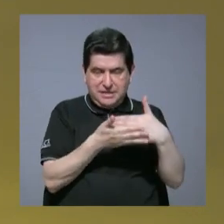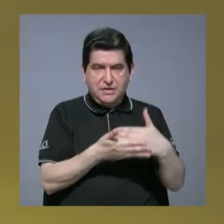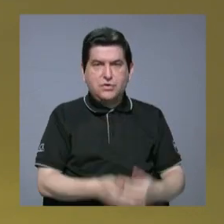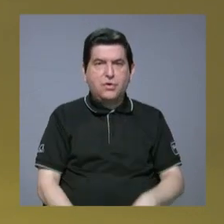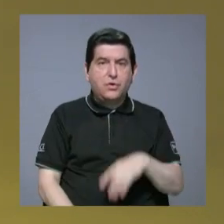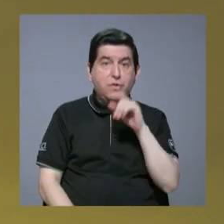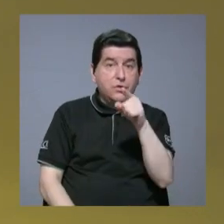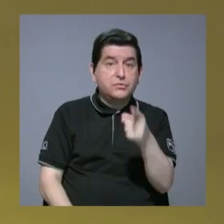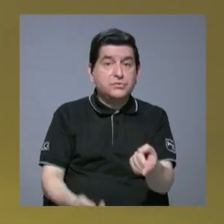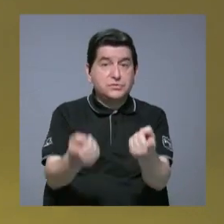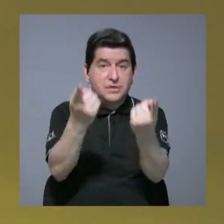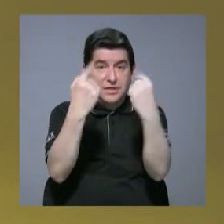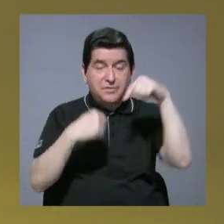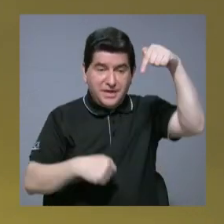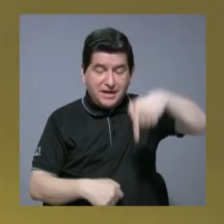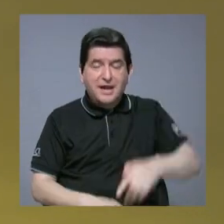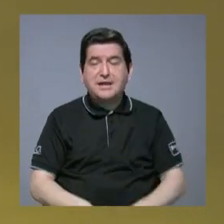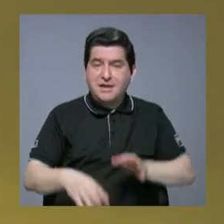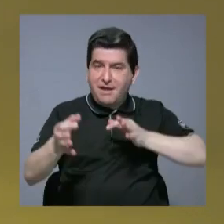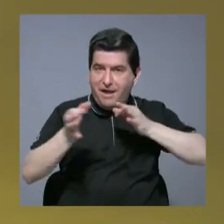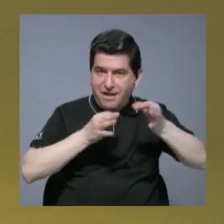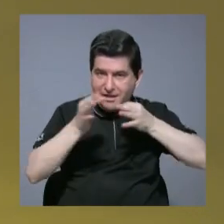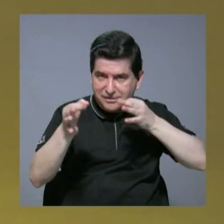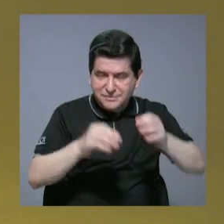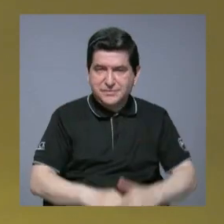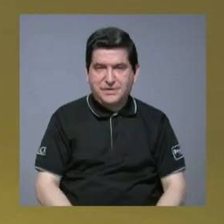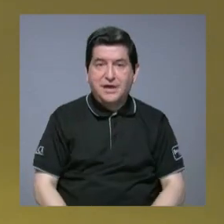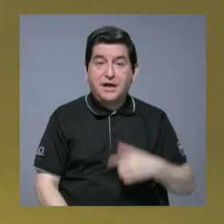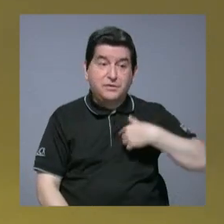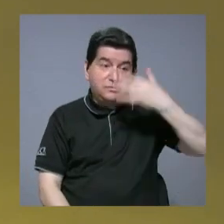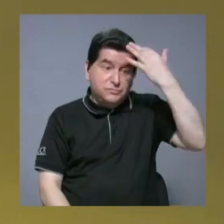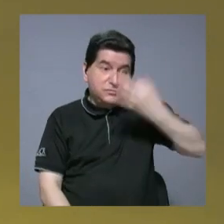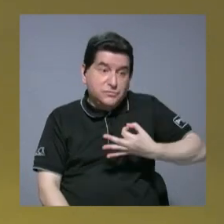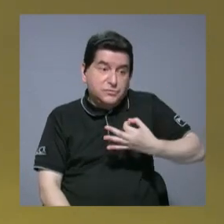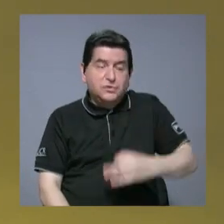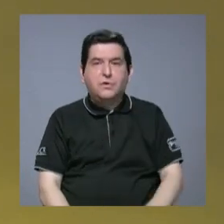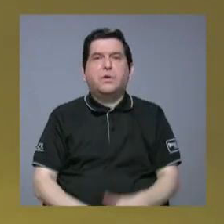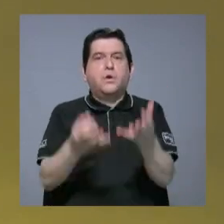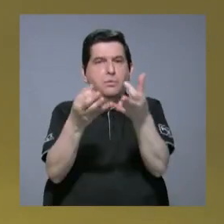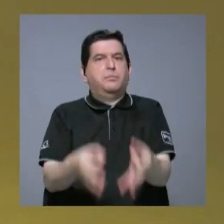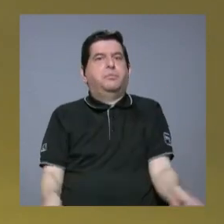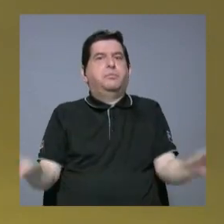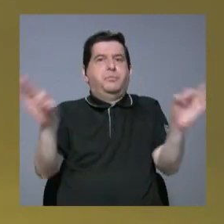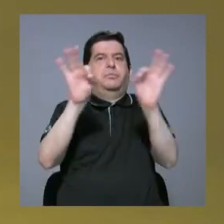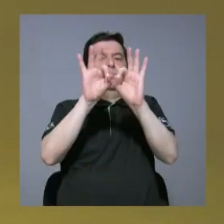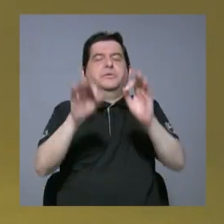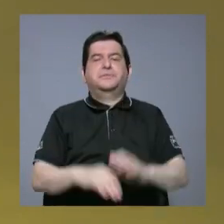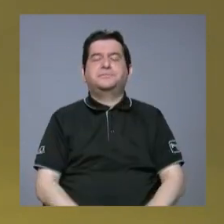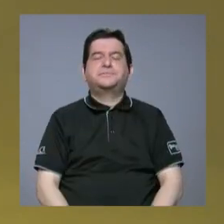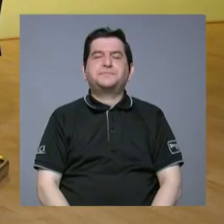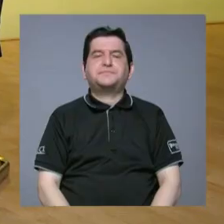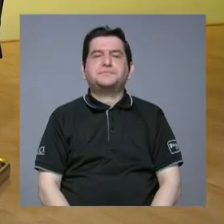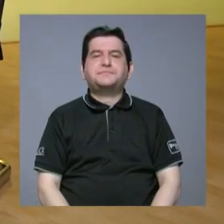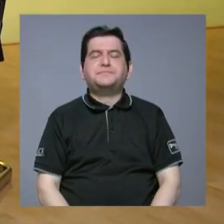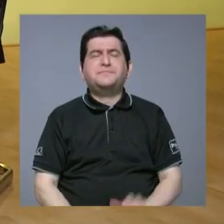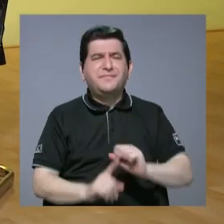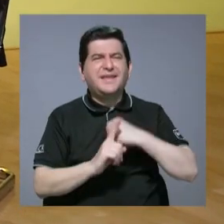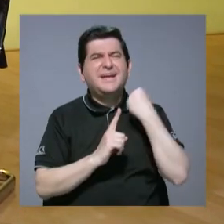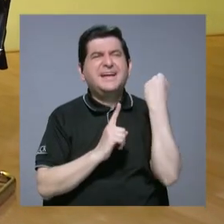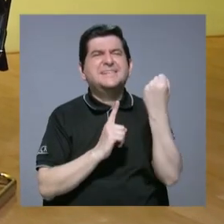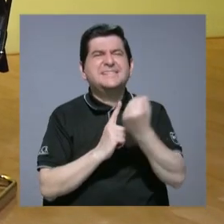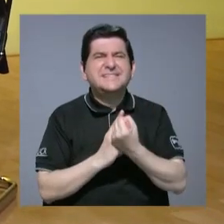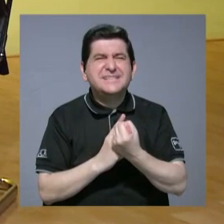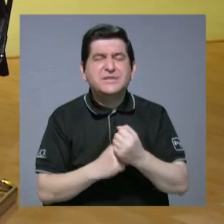lo viniera a decir y que usted viniera a hablar de esto es muy importante para mí. En